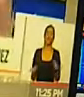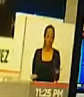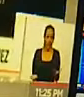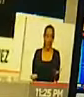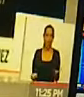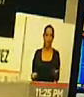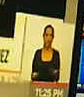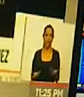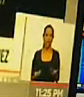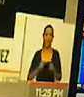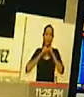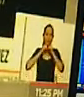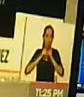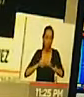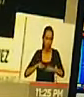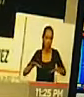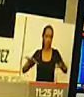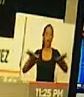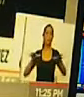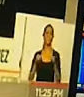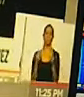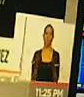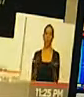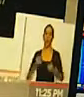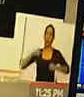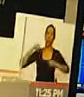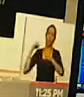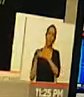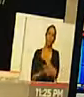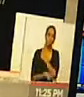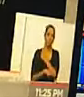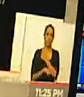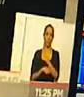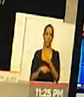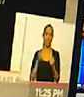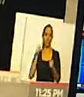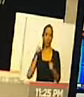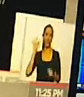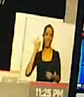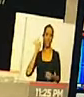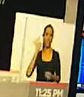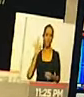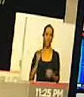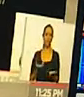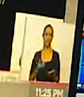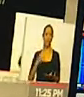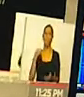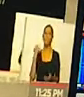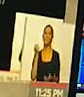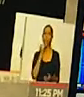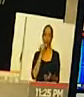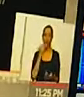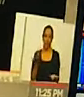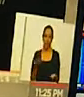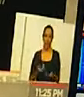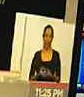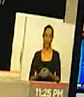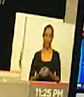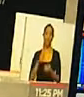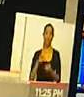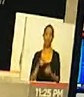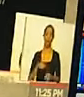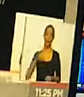se ha difundido justamente por el extremismo en sus expresiones, en sus manifestaciones, en la amenaza directa contra